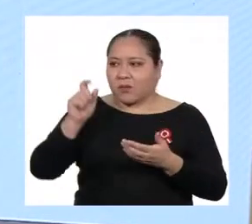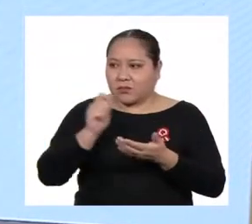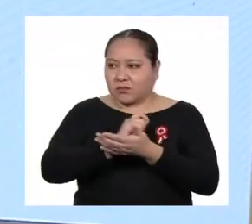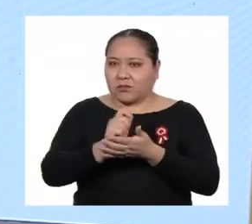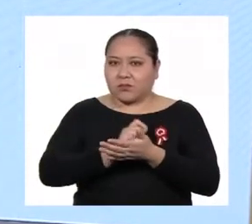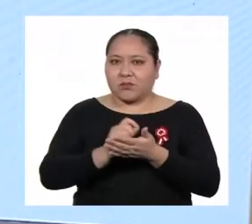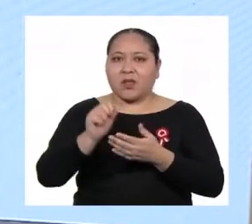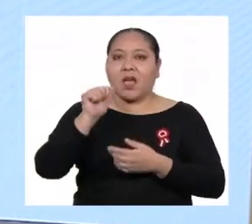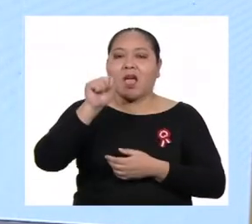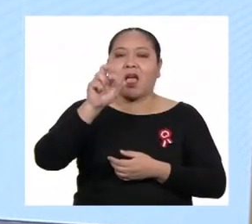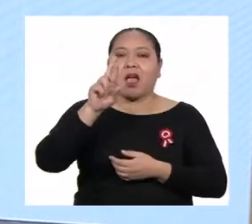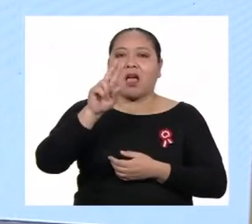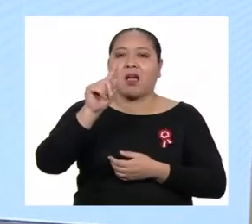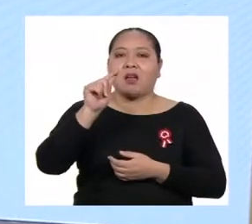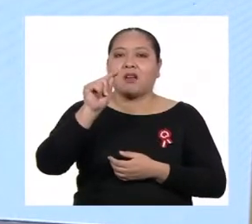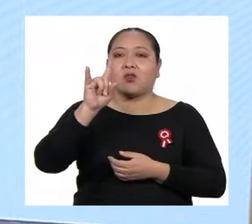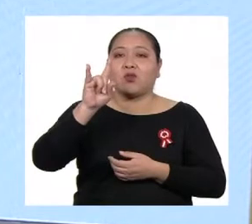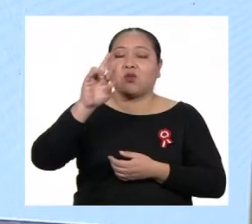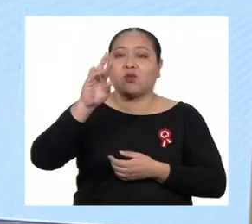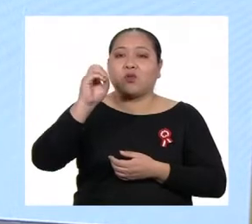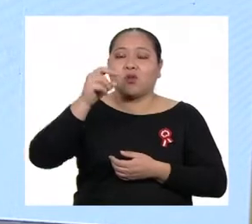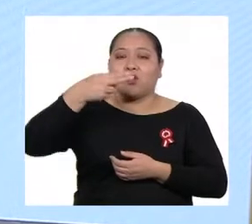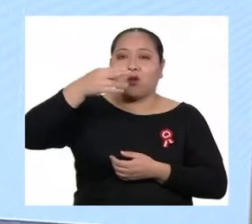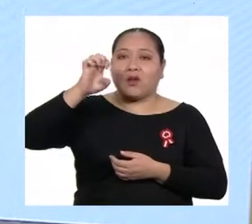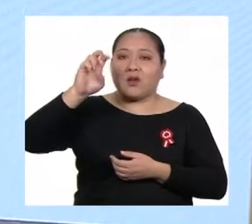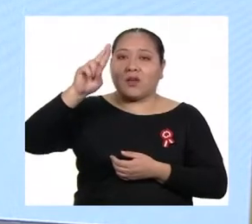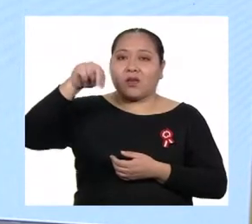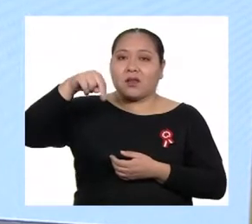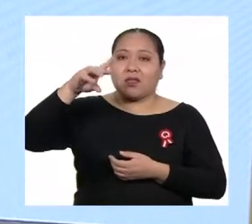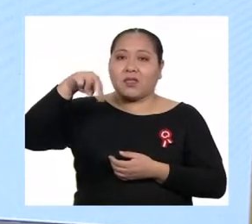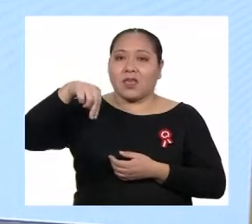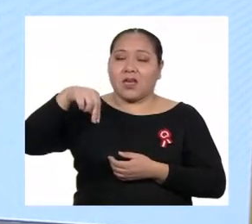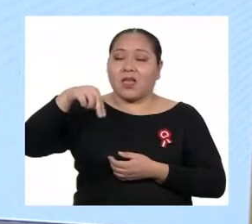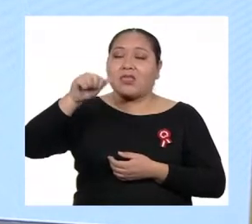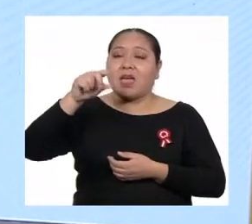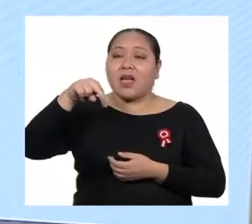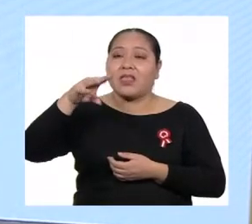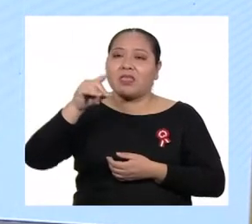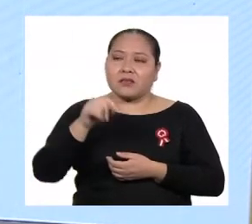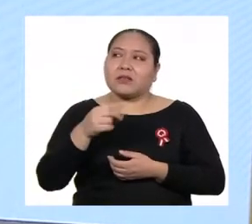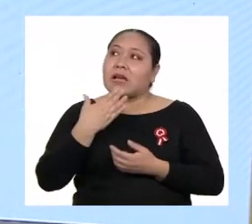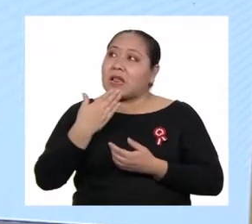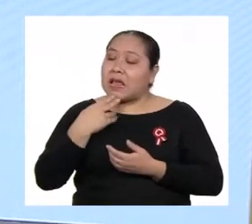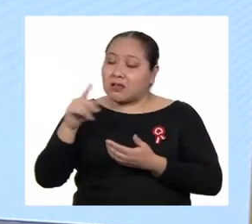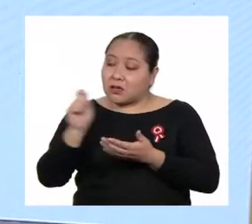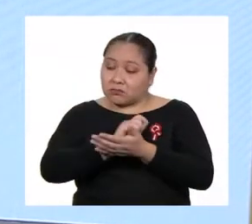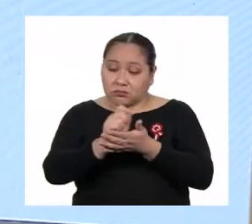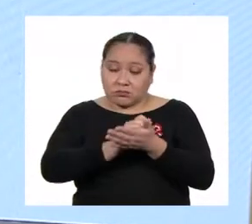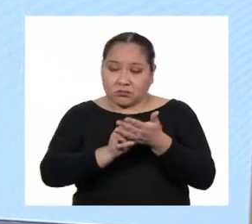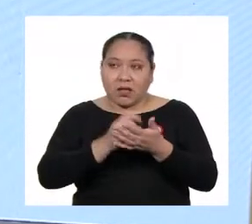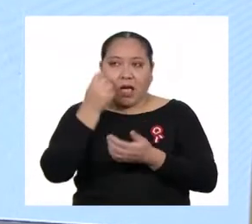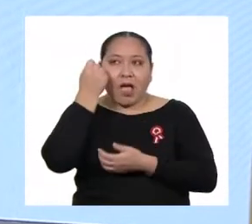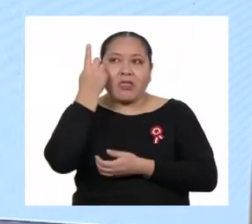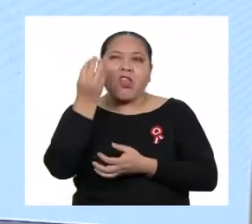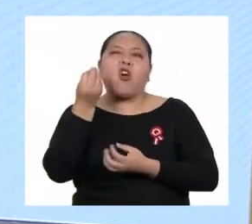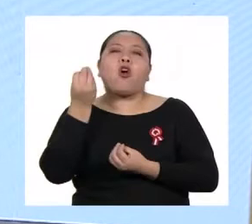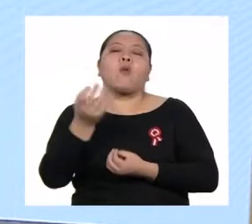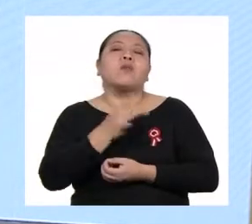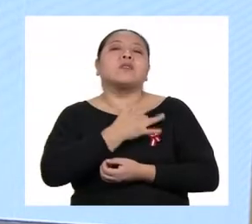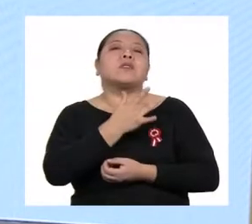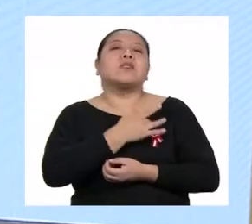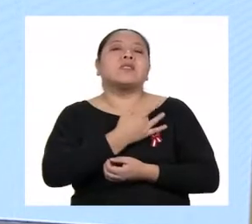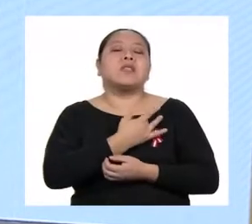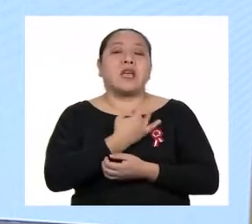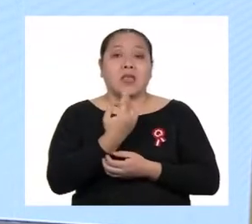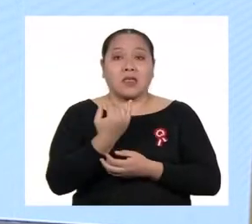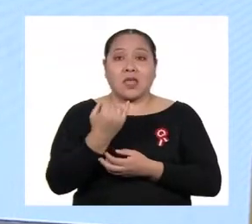llama Arturo Hernández. Y siento que gracias a sus textos entiendo un poco mejor cómo era ser un adolescente en